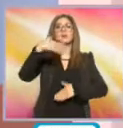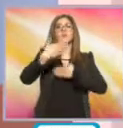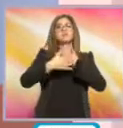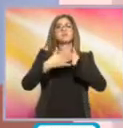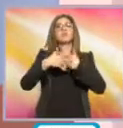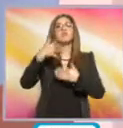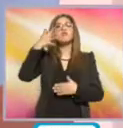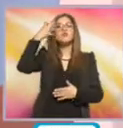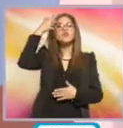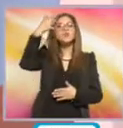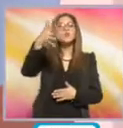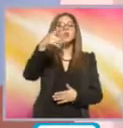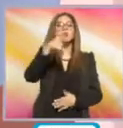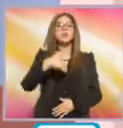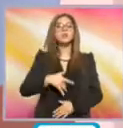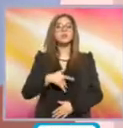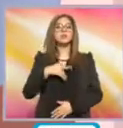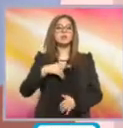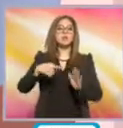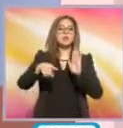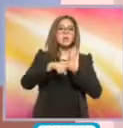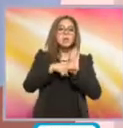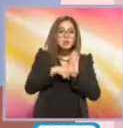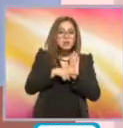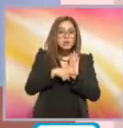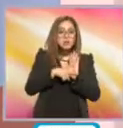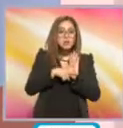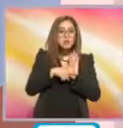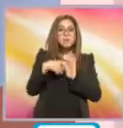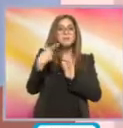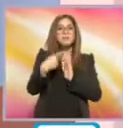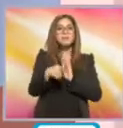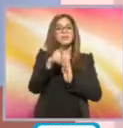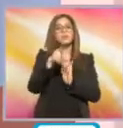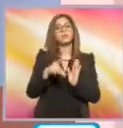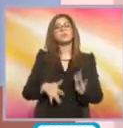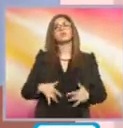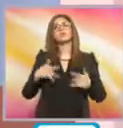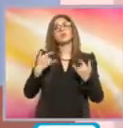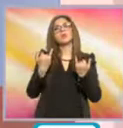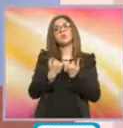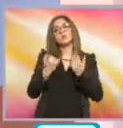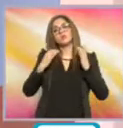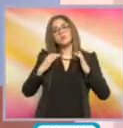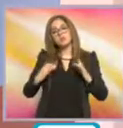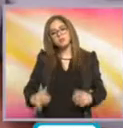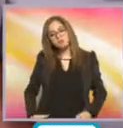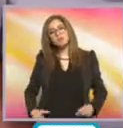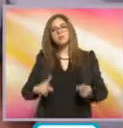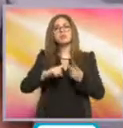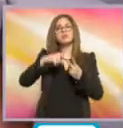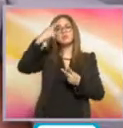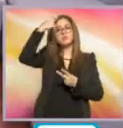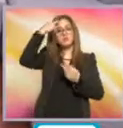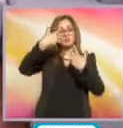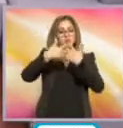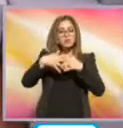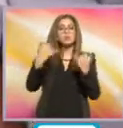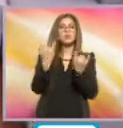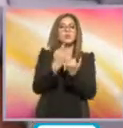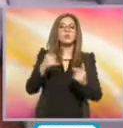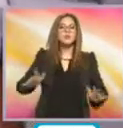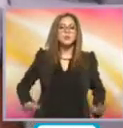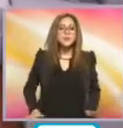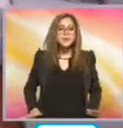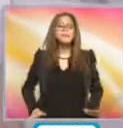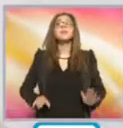solo negativas, ¿no? A diferencia del estrés, pero hay síntomas físicos, psicológicos y conductuales. Físicos puede ser